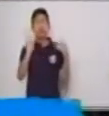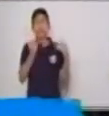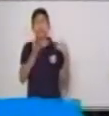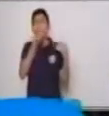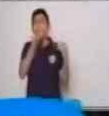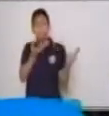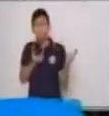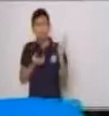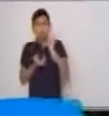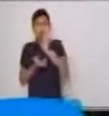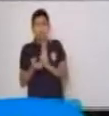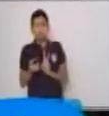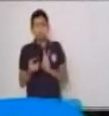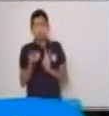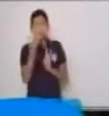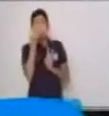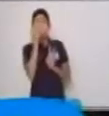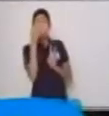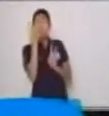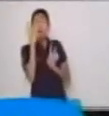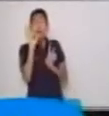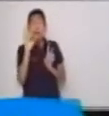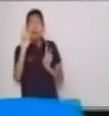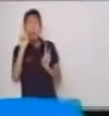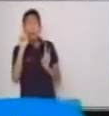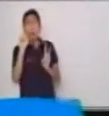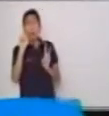ella llega a dejar una.